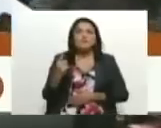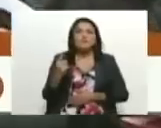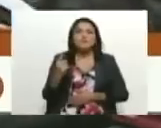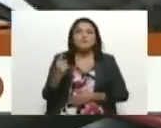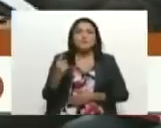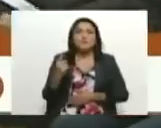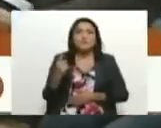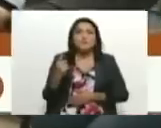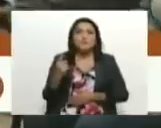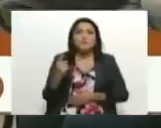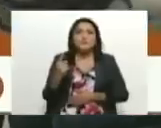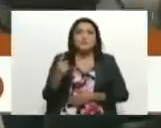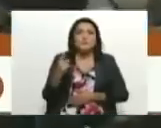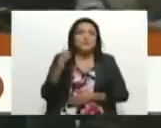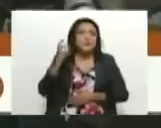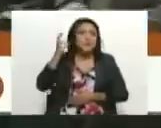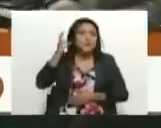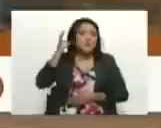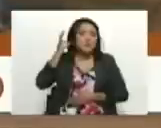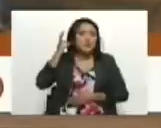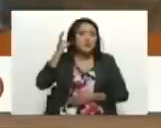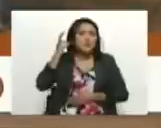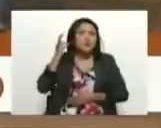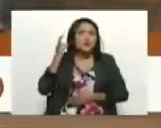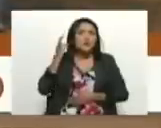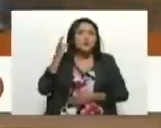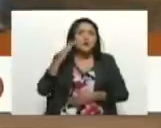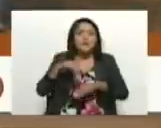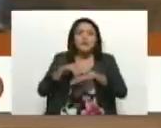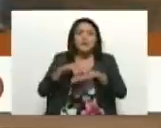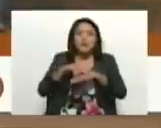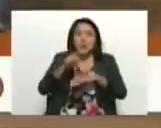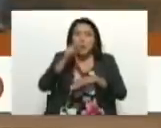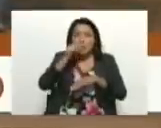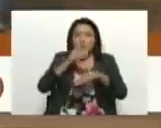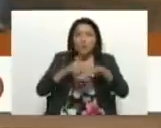de la doctora Milagro Salcedo, del doctor Larry DeBoe,